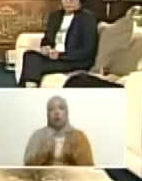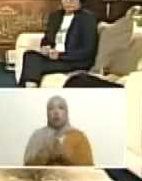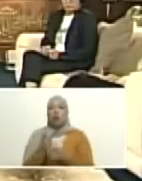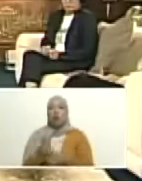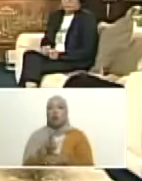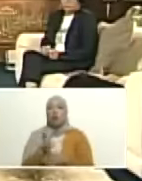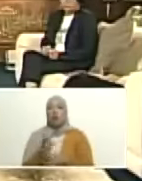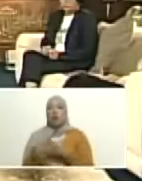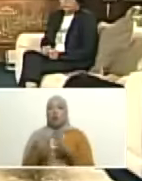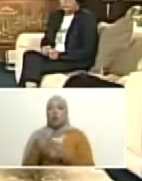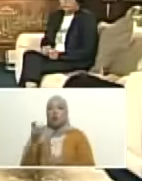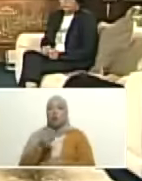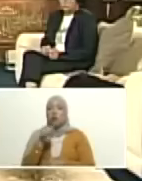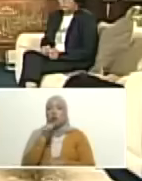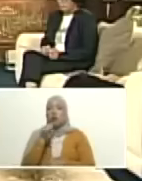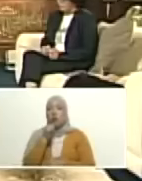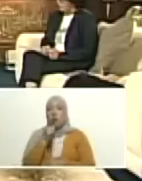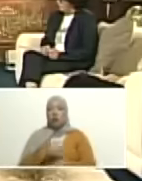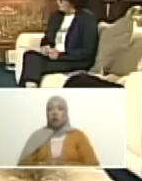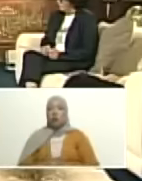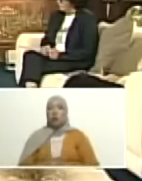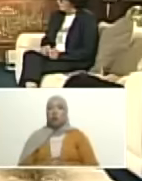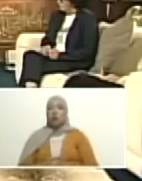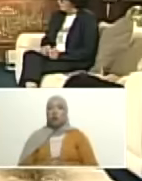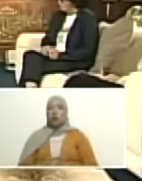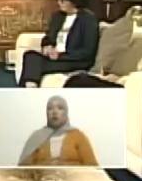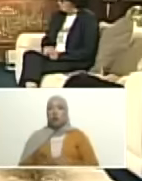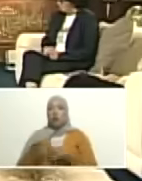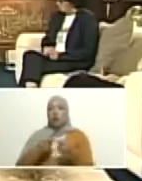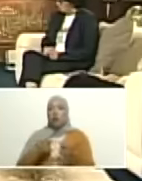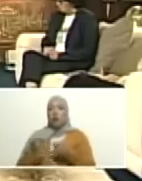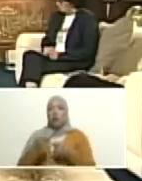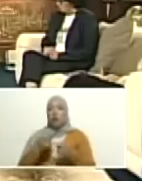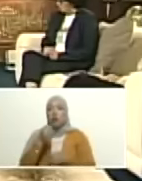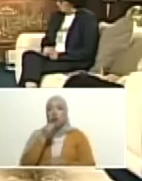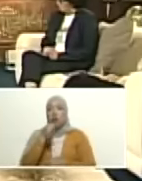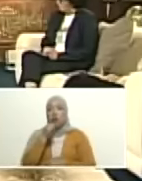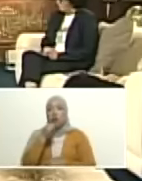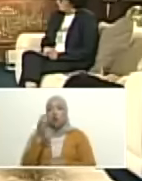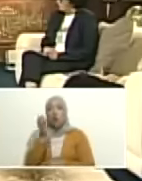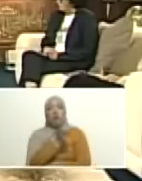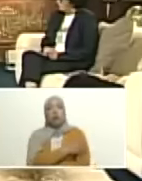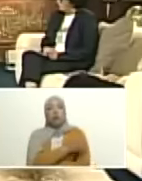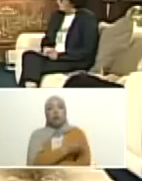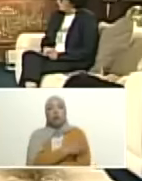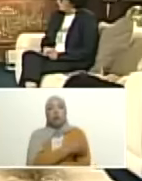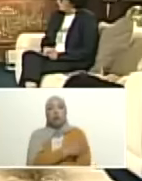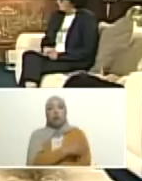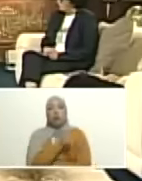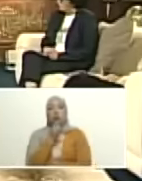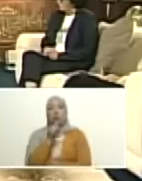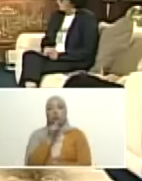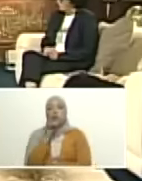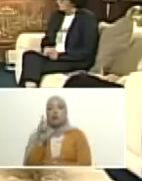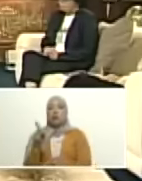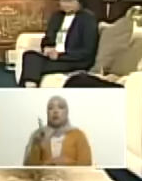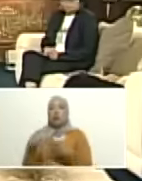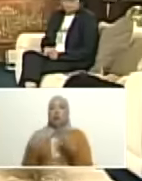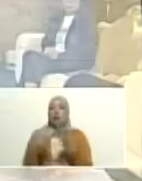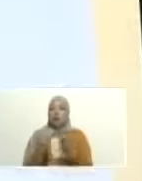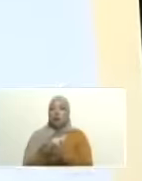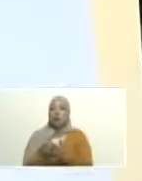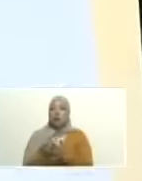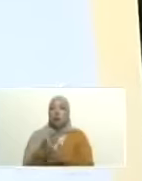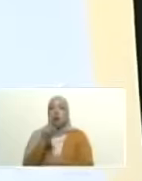Isturi, por la Coordinadora Democrática, el bloque opositor, Timoteo Zambrano,